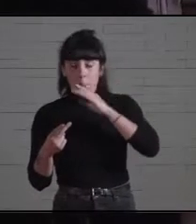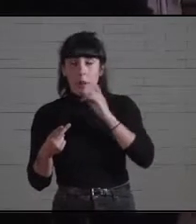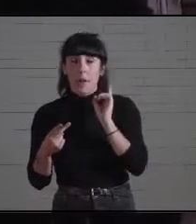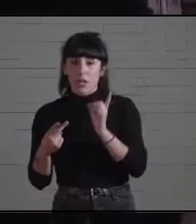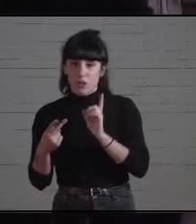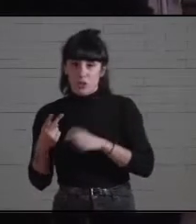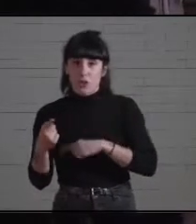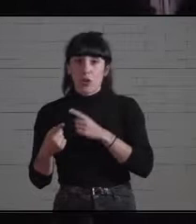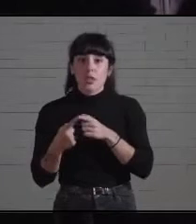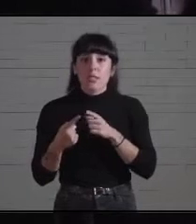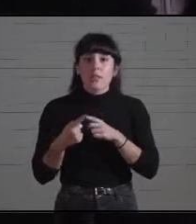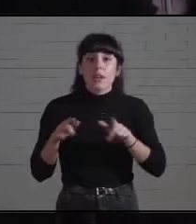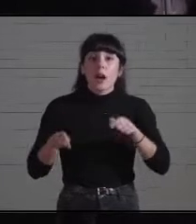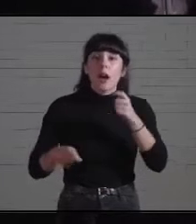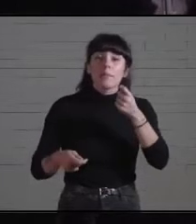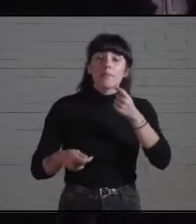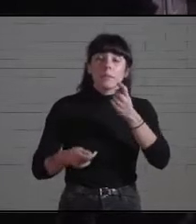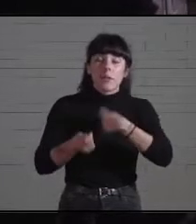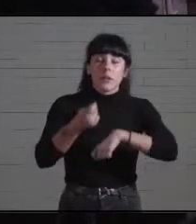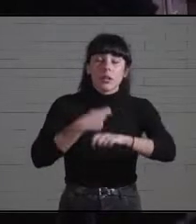Asociaciones de Madres Solteras